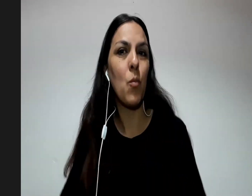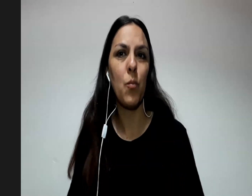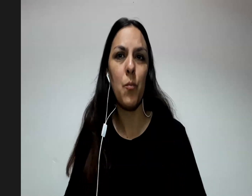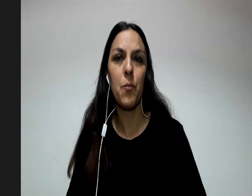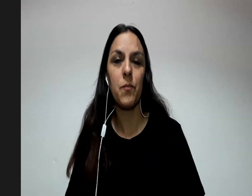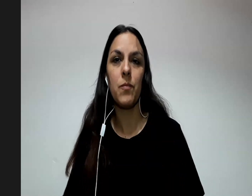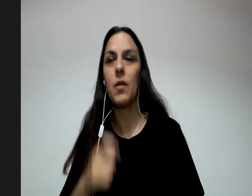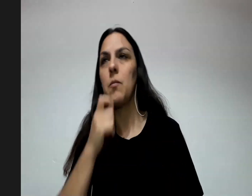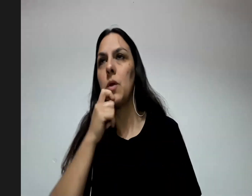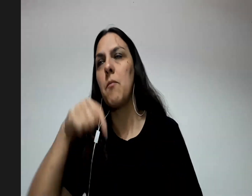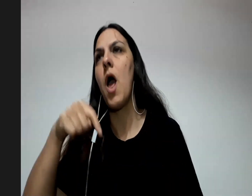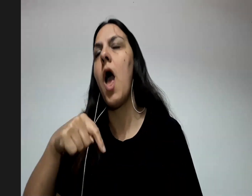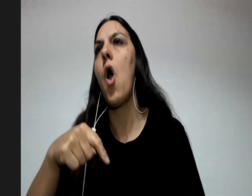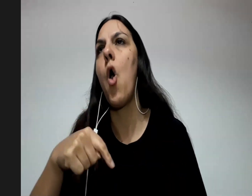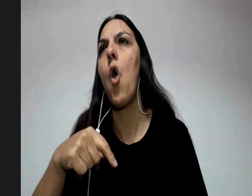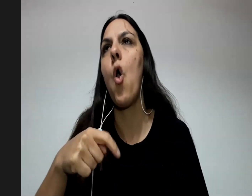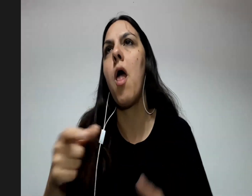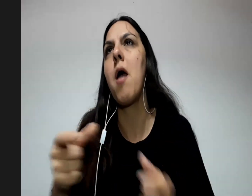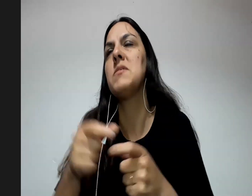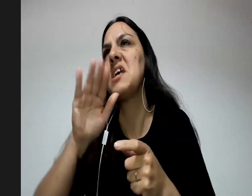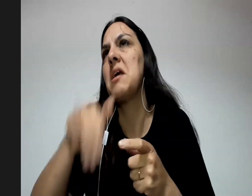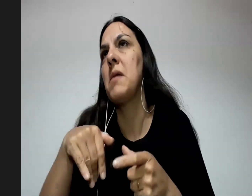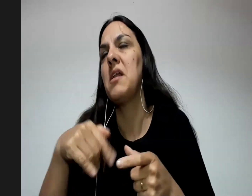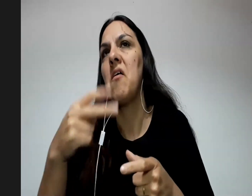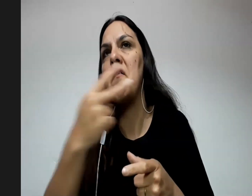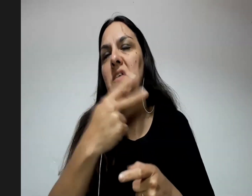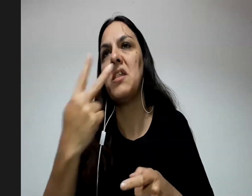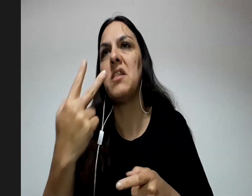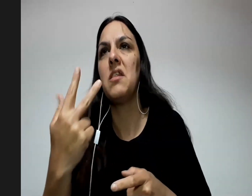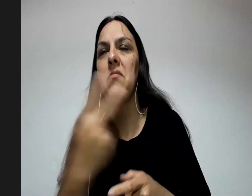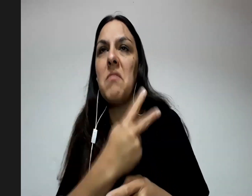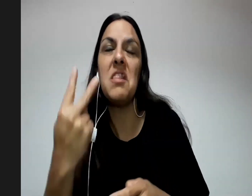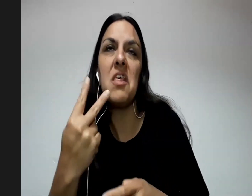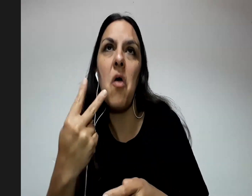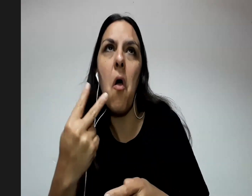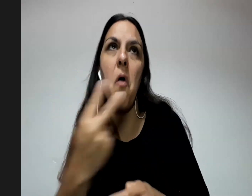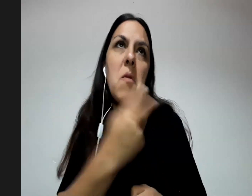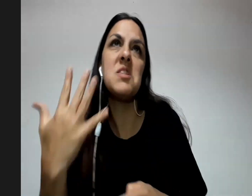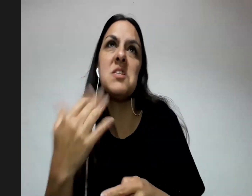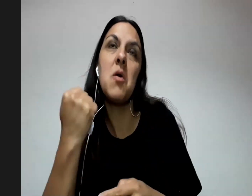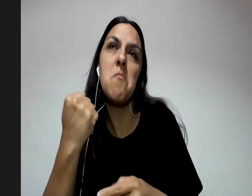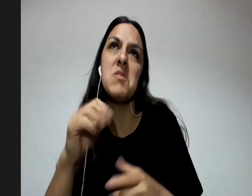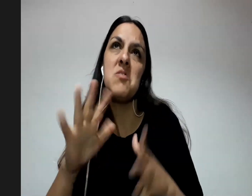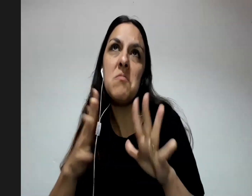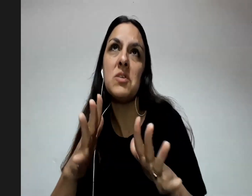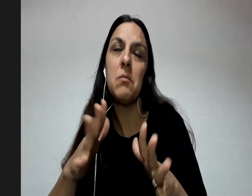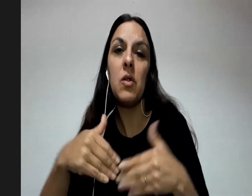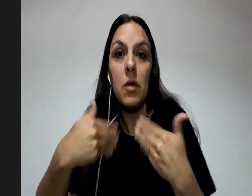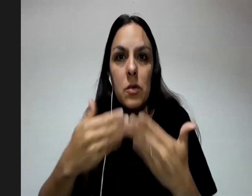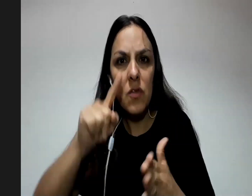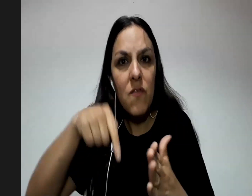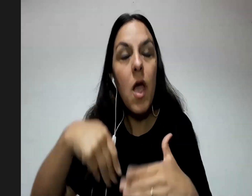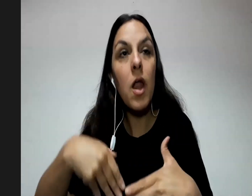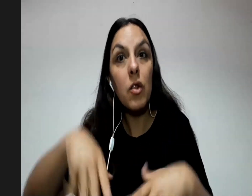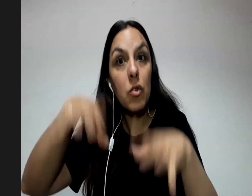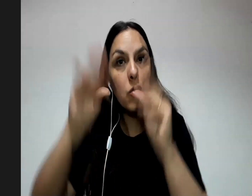que es 22 pesos, creo, 22, 25 pesos, se podían llegar a un total de